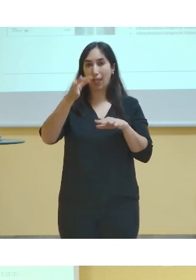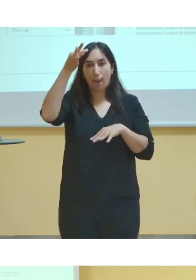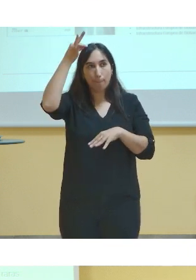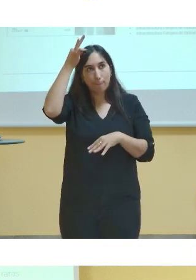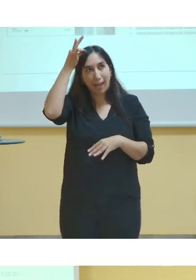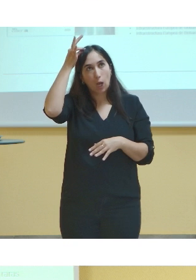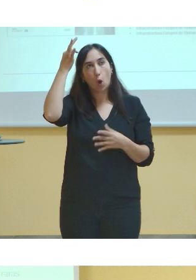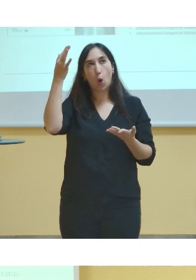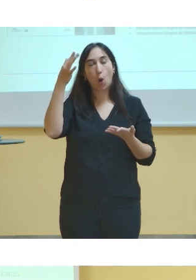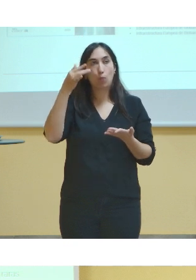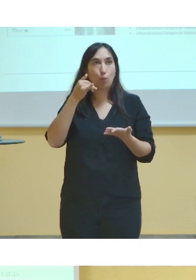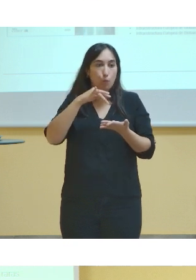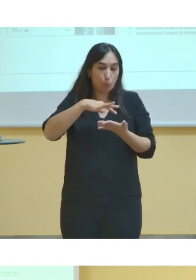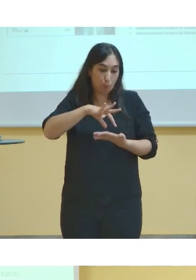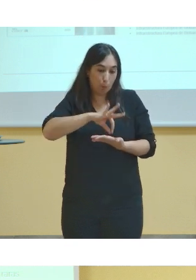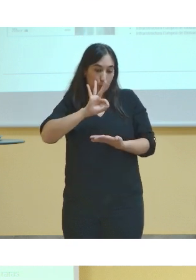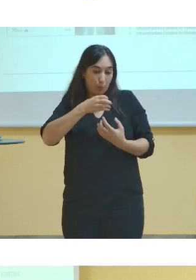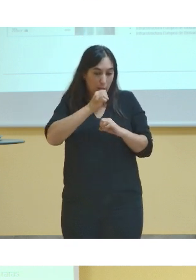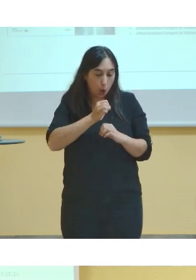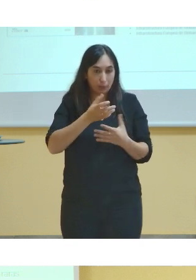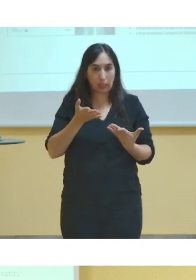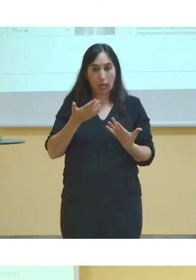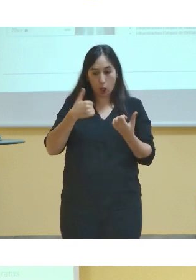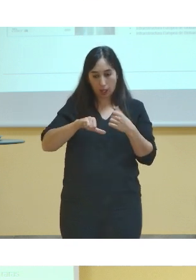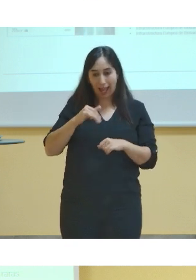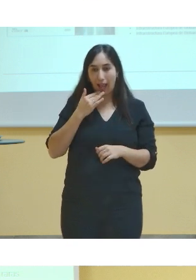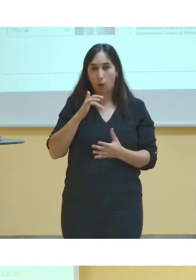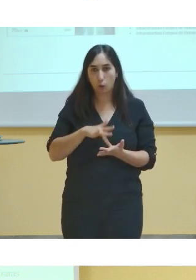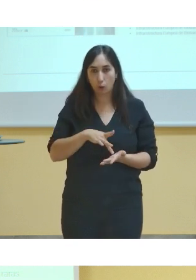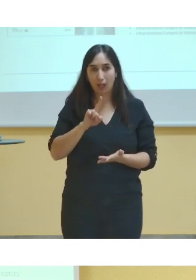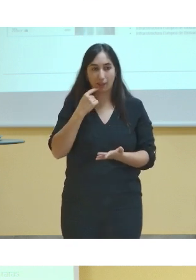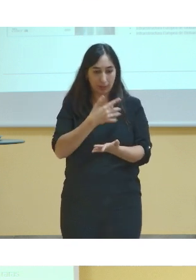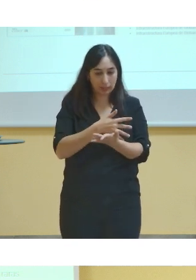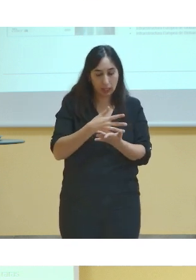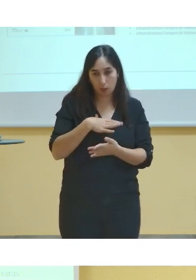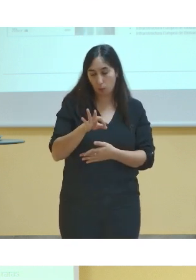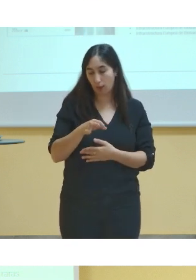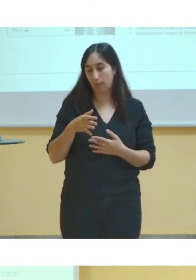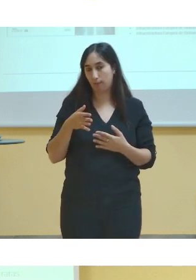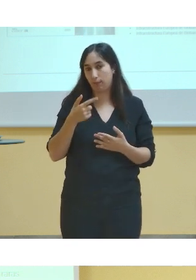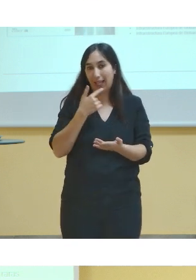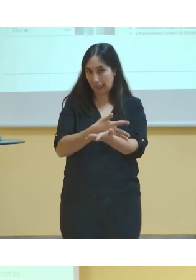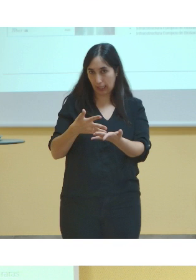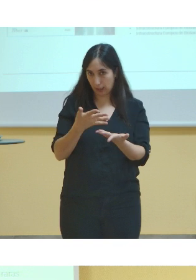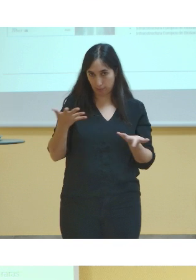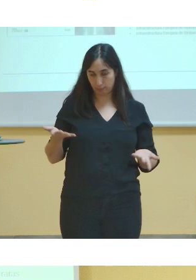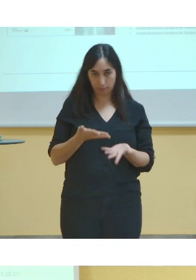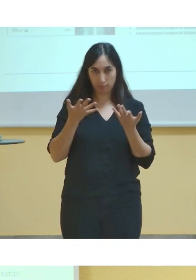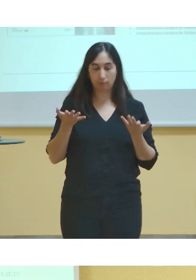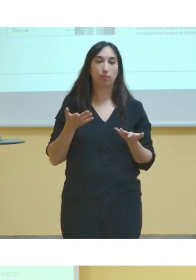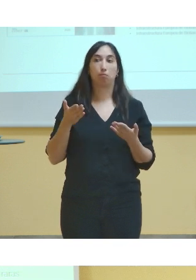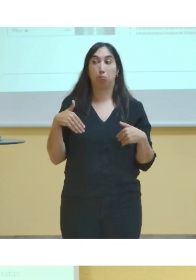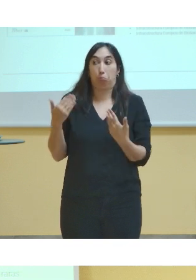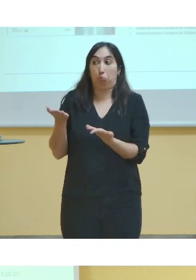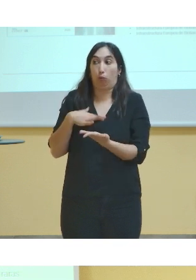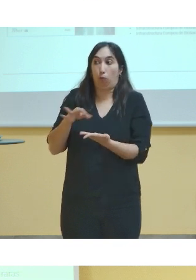pelo, una biopsia, una intervención en un quirófano, una sangre. La dificultad, la sangre, eso se puede